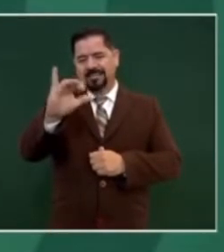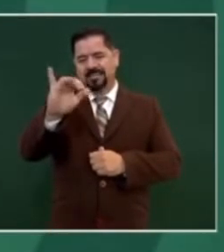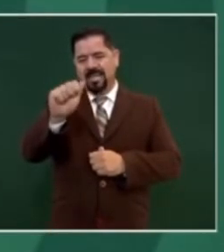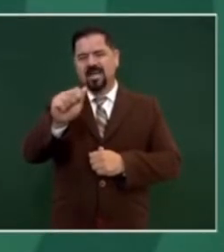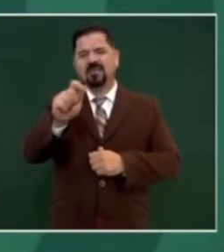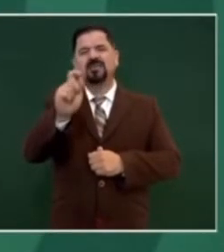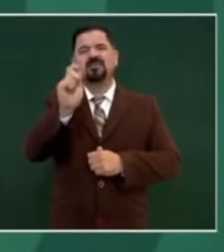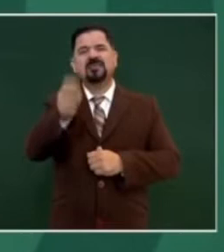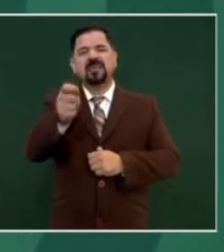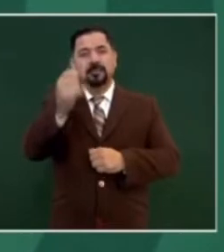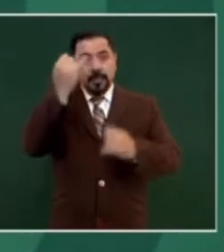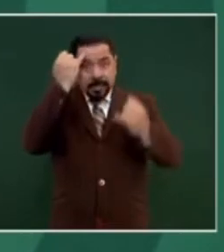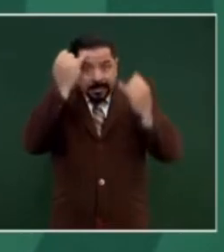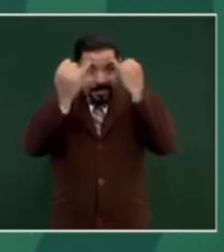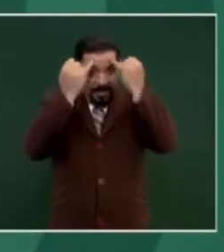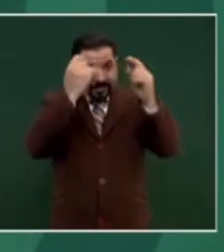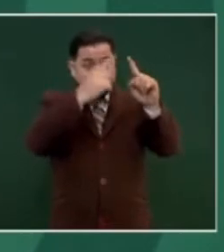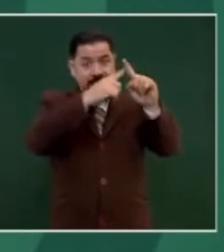diversidad